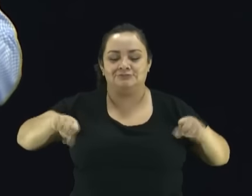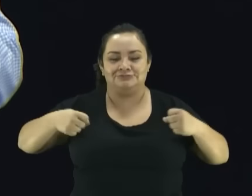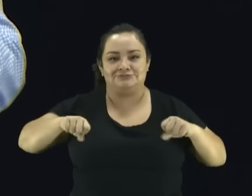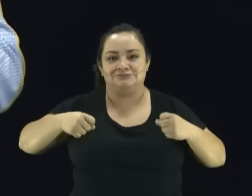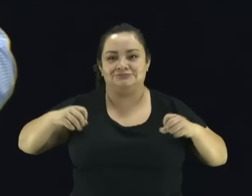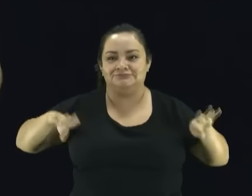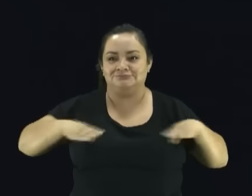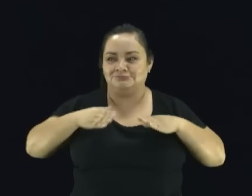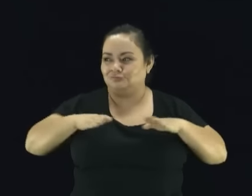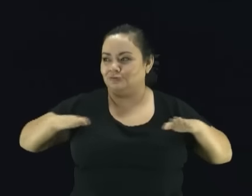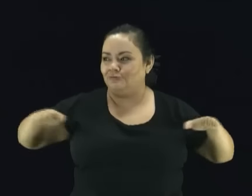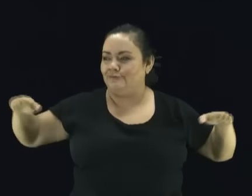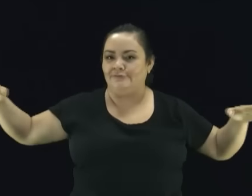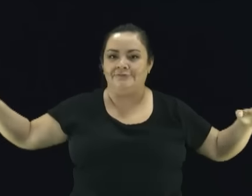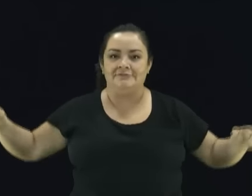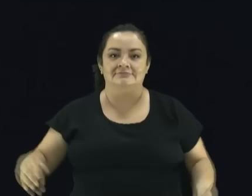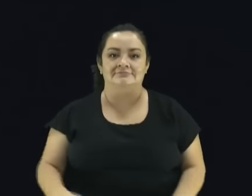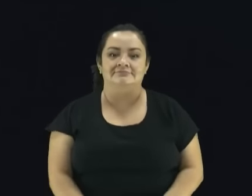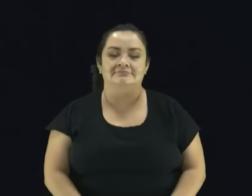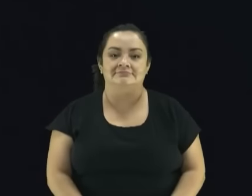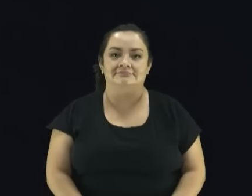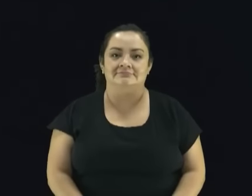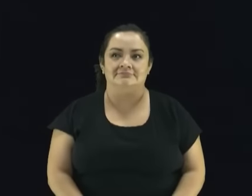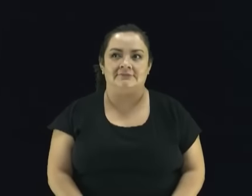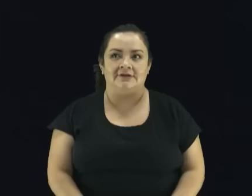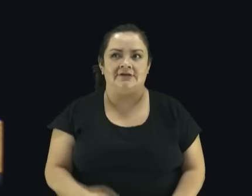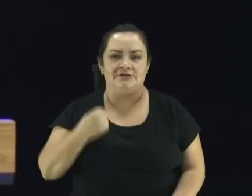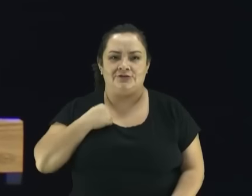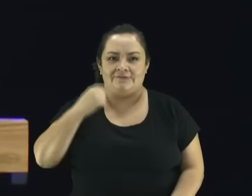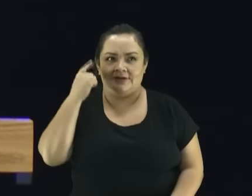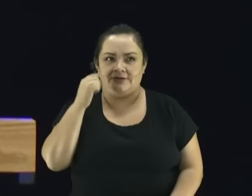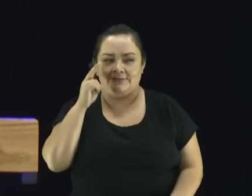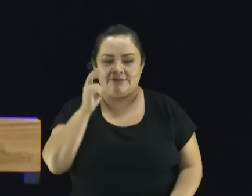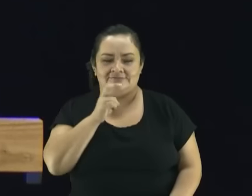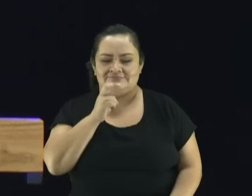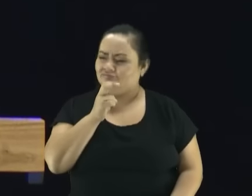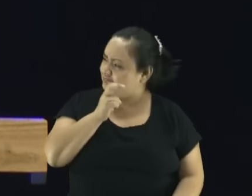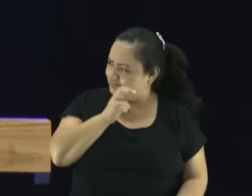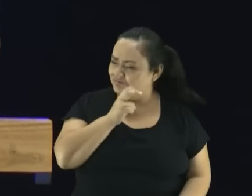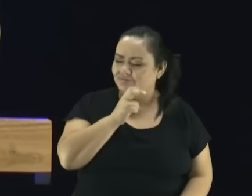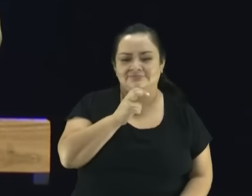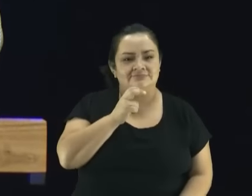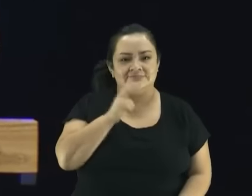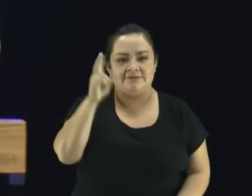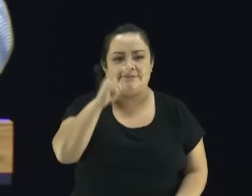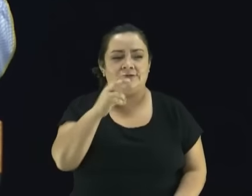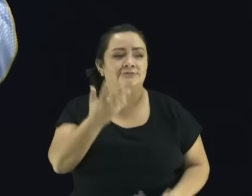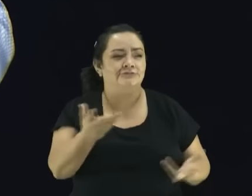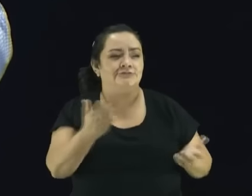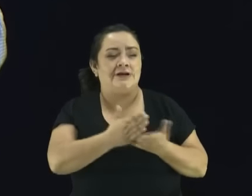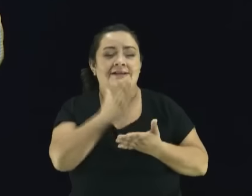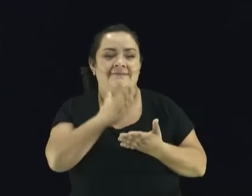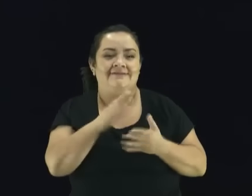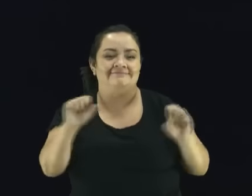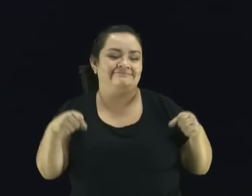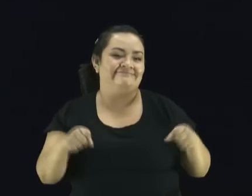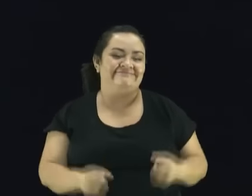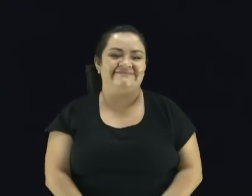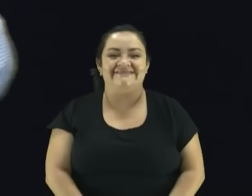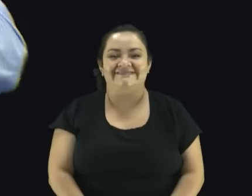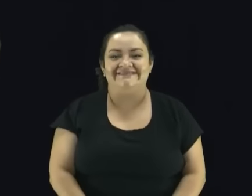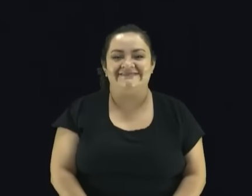ponernos afuera yo vi el señor un poco incómodo y es normal porque ver tanto animal juntos no es normal me entiend lo